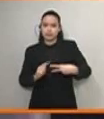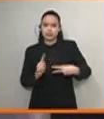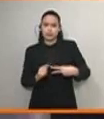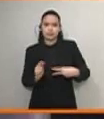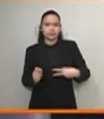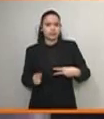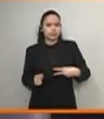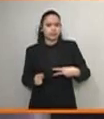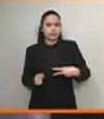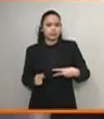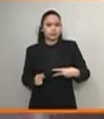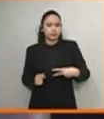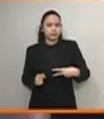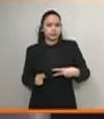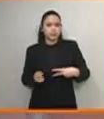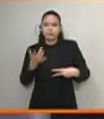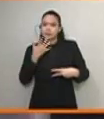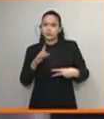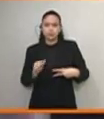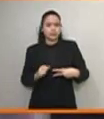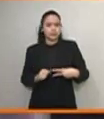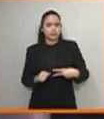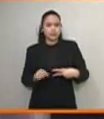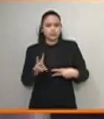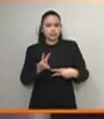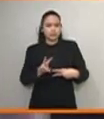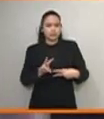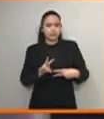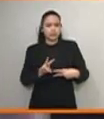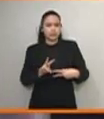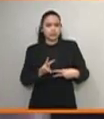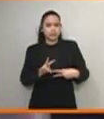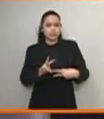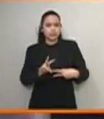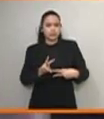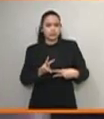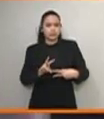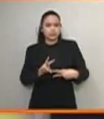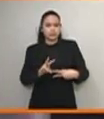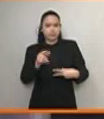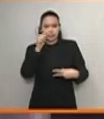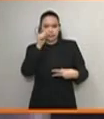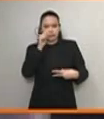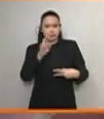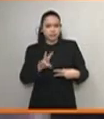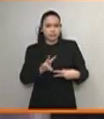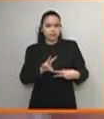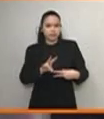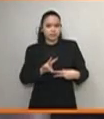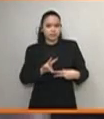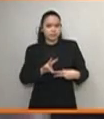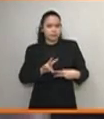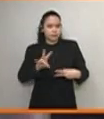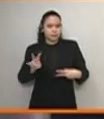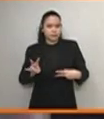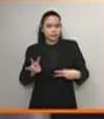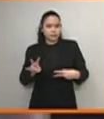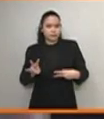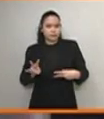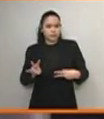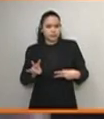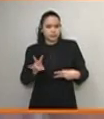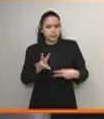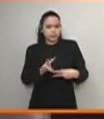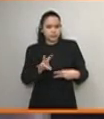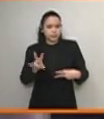y su primer dígito suerte porque este es el 7 si algún dos dígitos atentos porque este es el 7 primer número